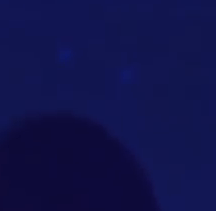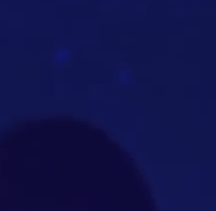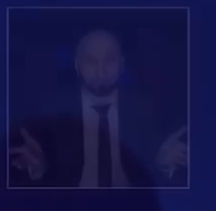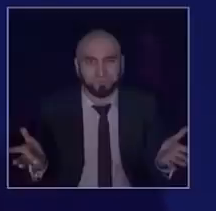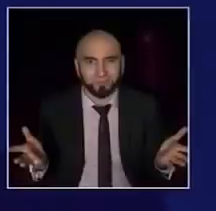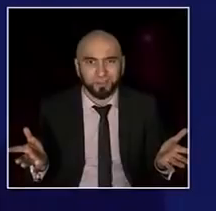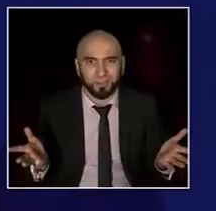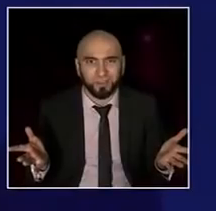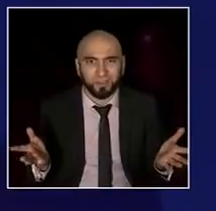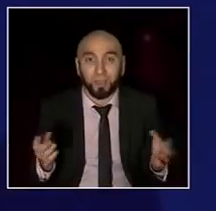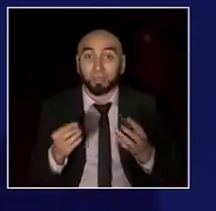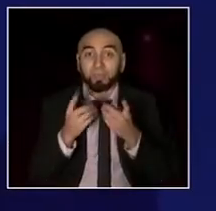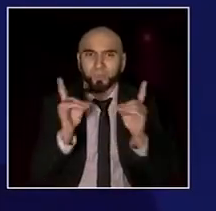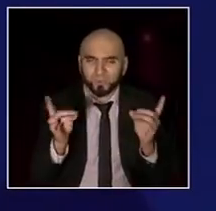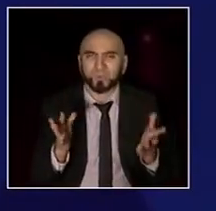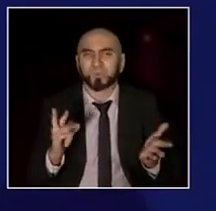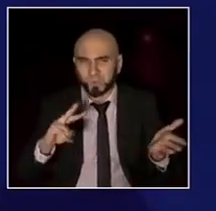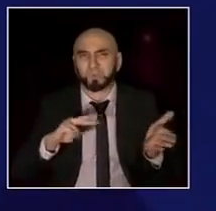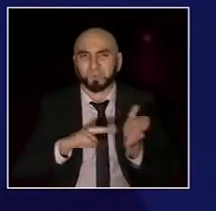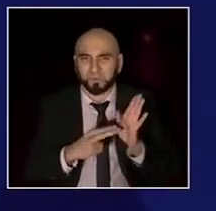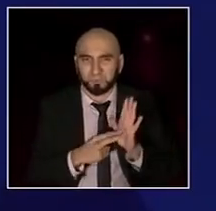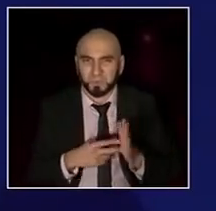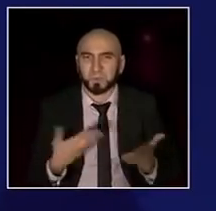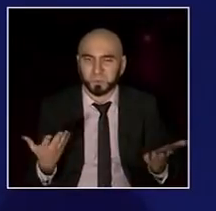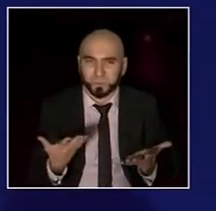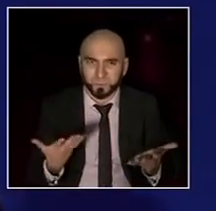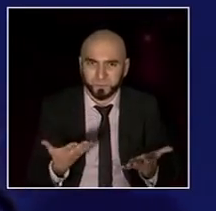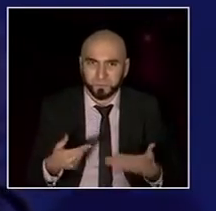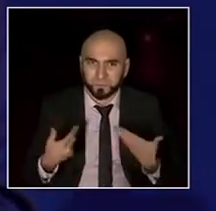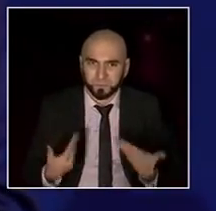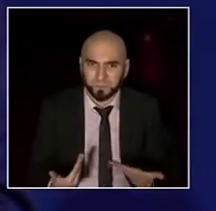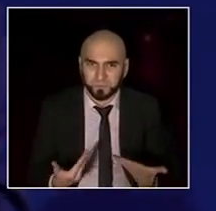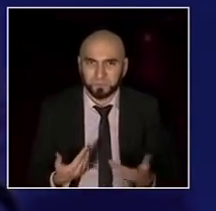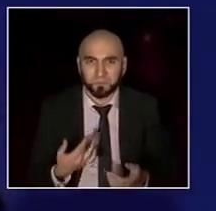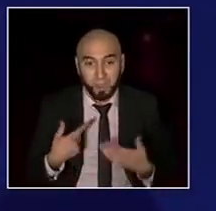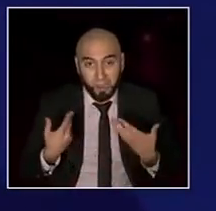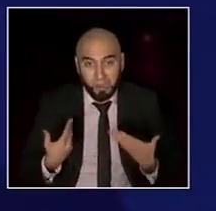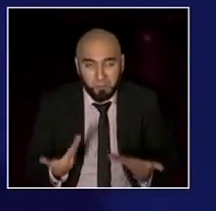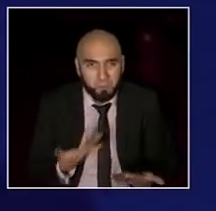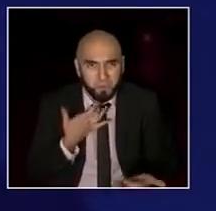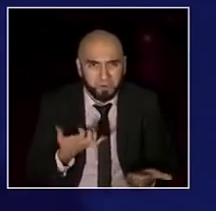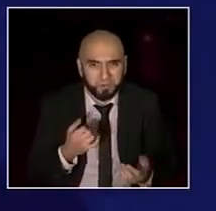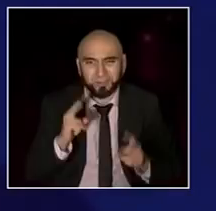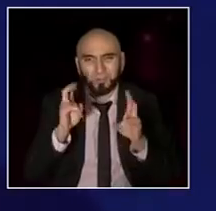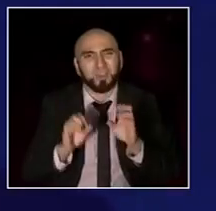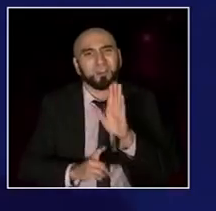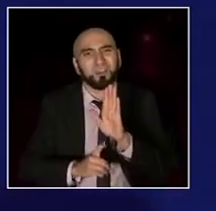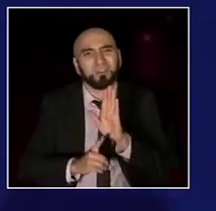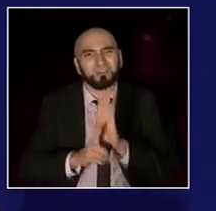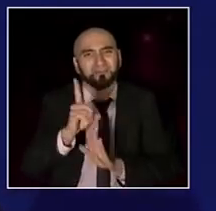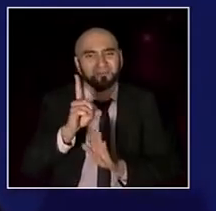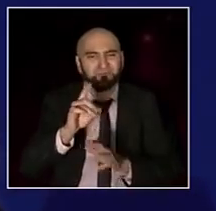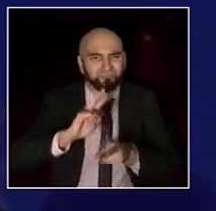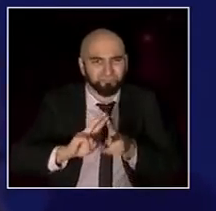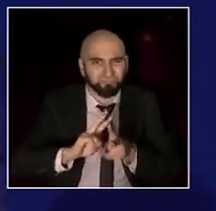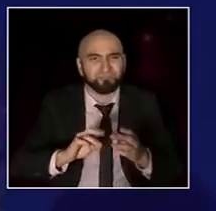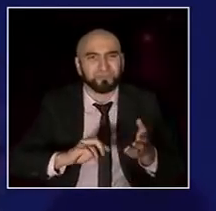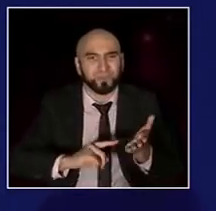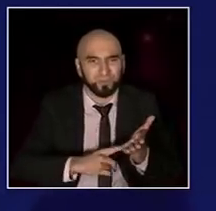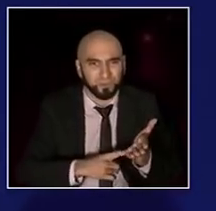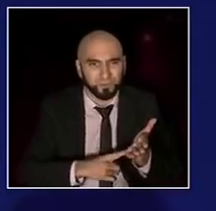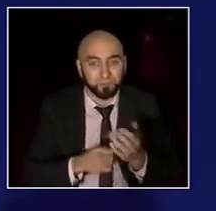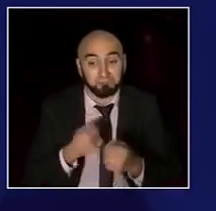La democracia está con problemas serios hoy, con el actual paradigma conceptual y desarrollo tecnológico. Veamos la situación de América Latina